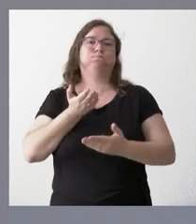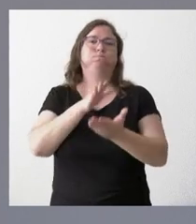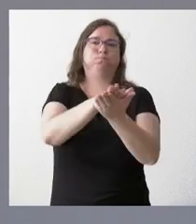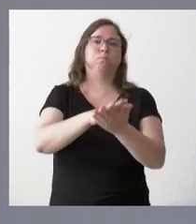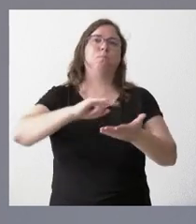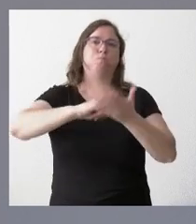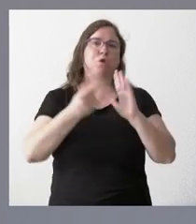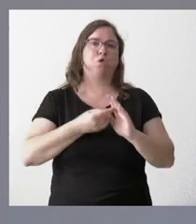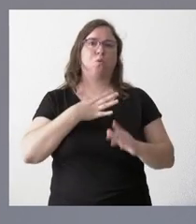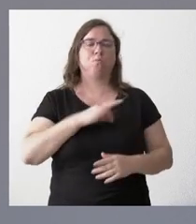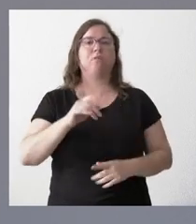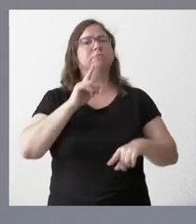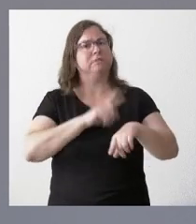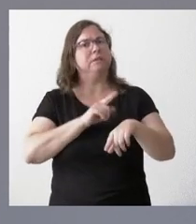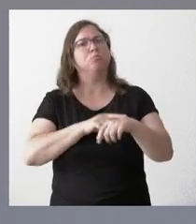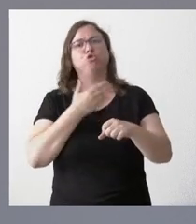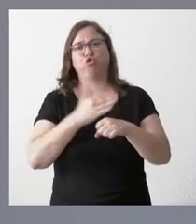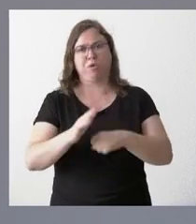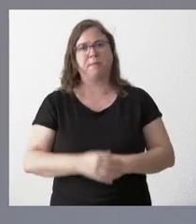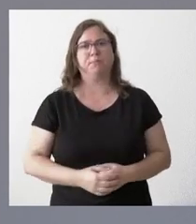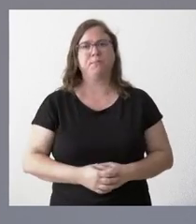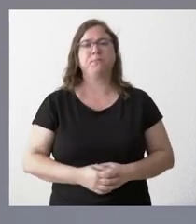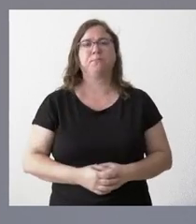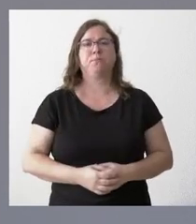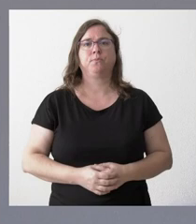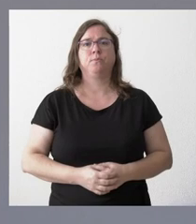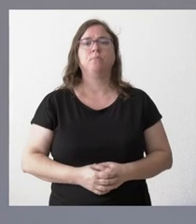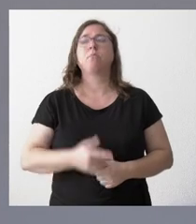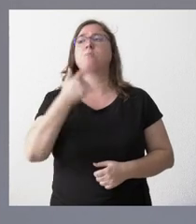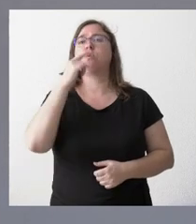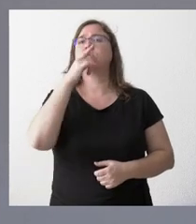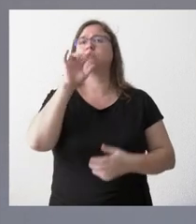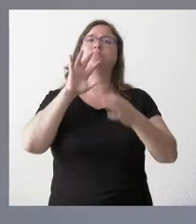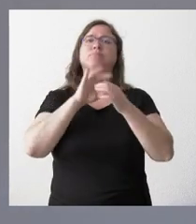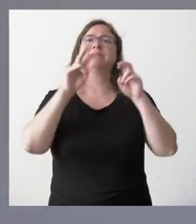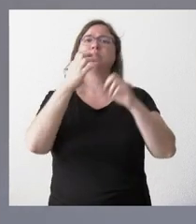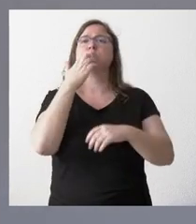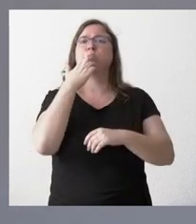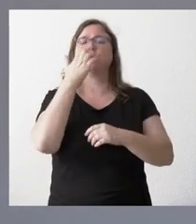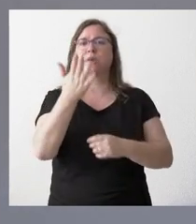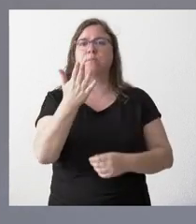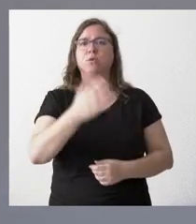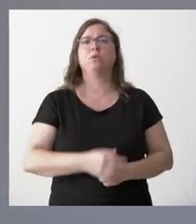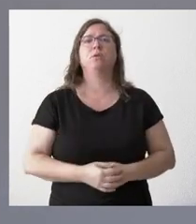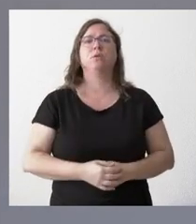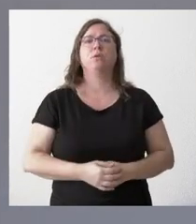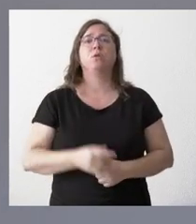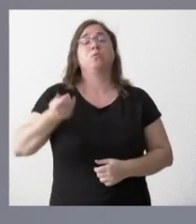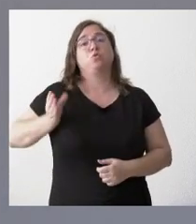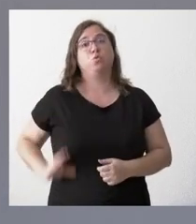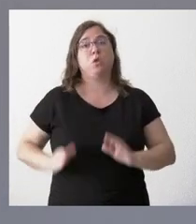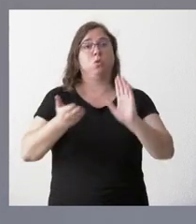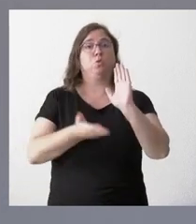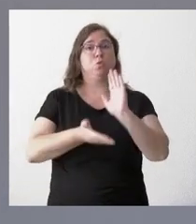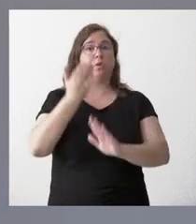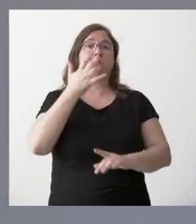proyecto de presupuestos, pero tiempo tenemos para ello. Básicamente es lo que tiene que ver, por ejemplo, con la subida salarial de las retribuciones de